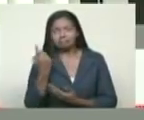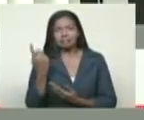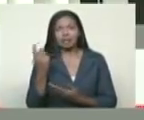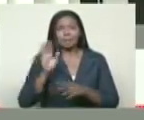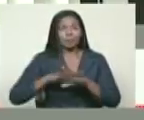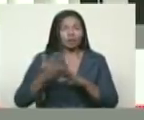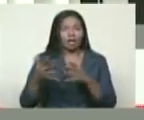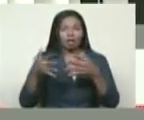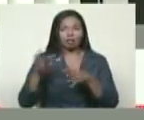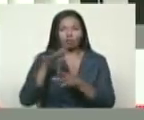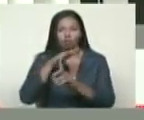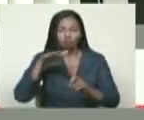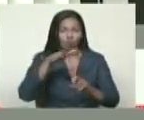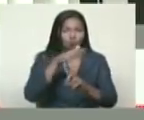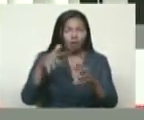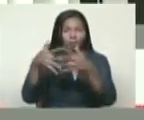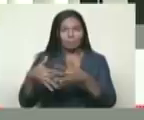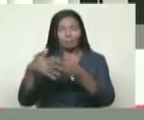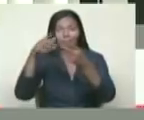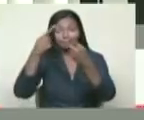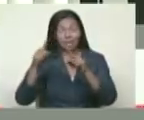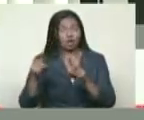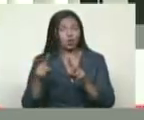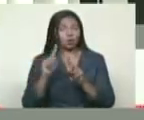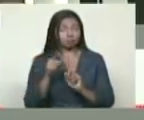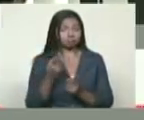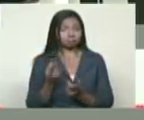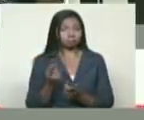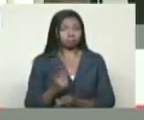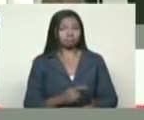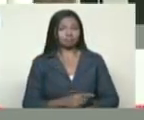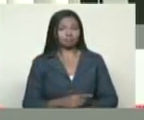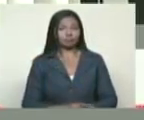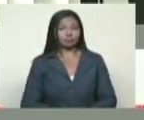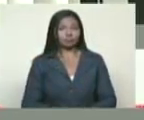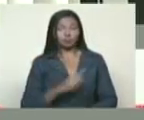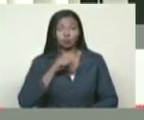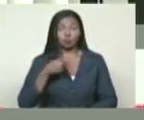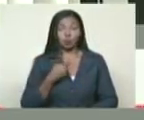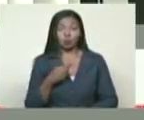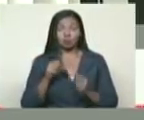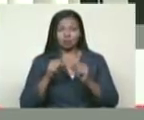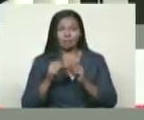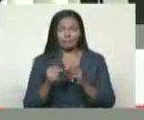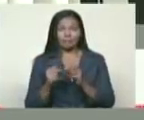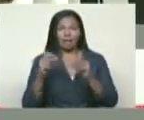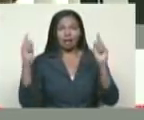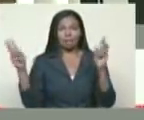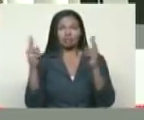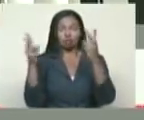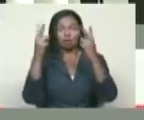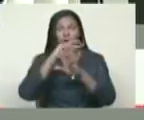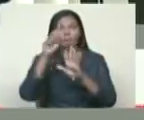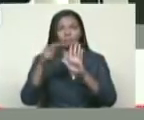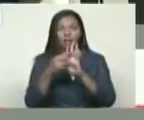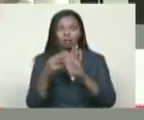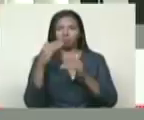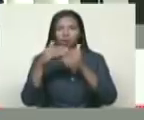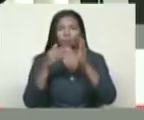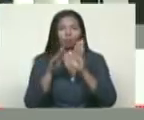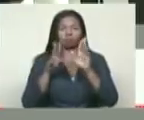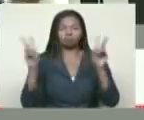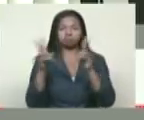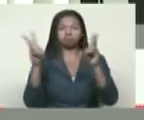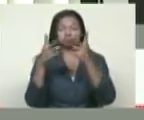imperial. Pero efectivamente, todavía no hemos vencido. Estamos venciendo, pero la